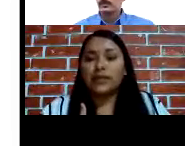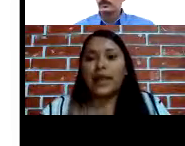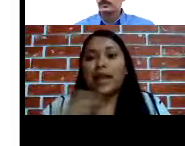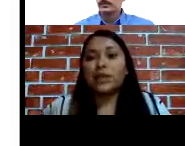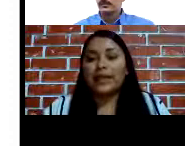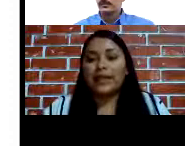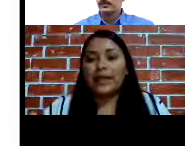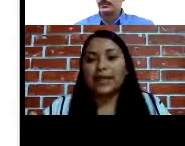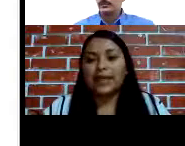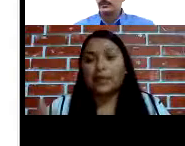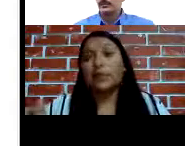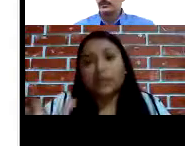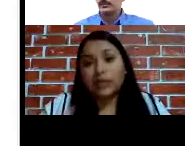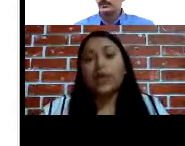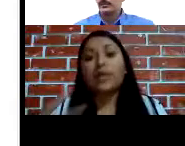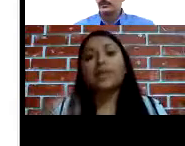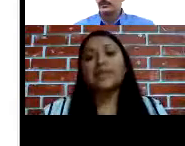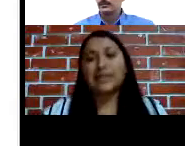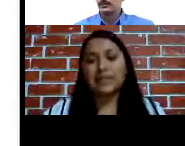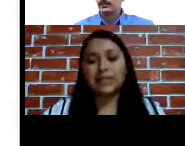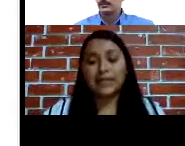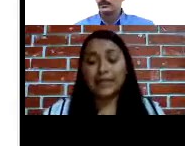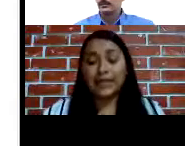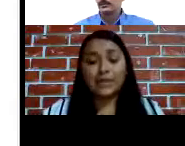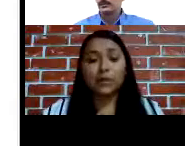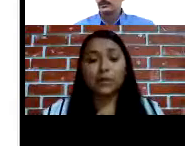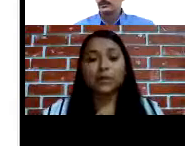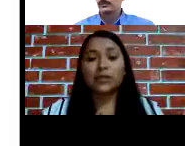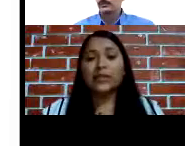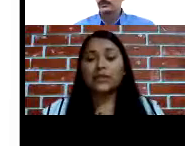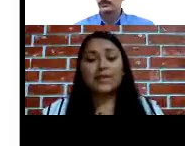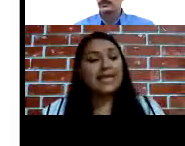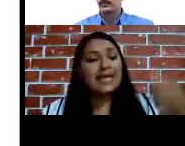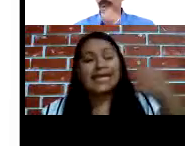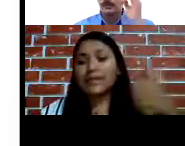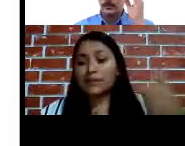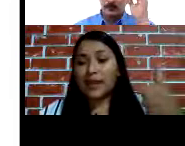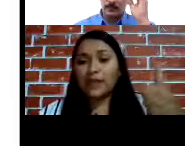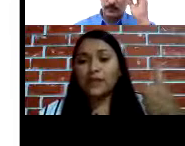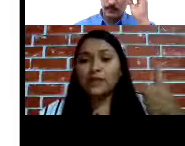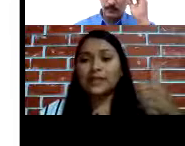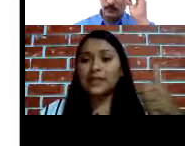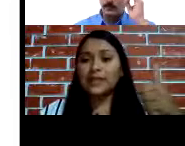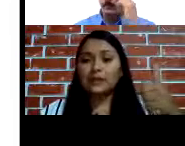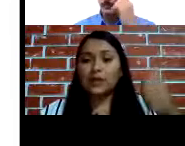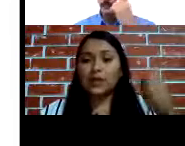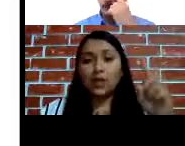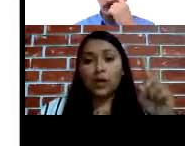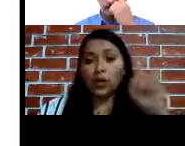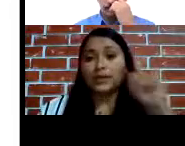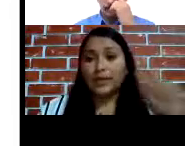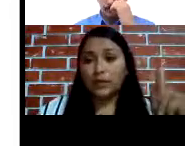emoción de algo que me importa, ¿no? Algo de mi interés en ese momento. Entonces, identificamos, una vez que